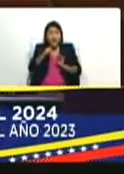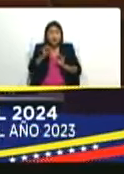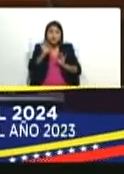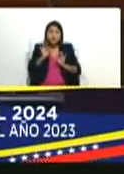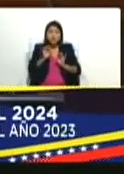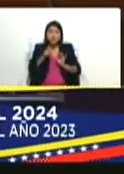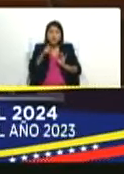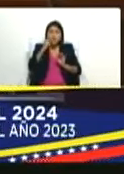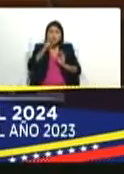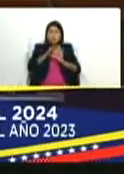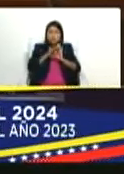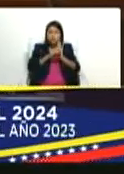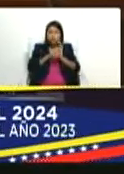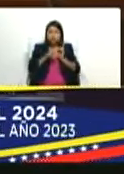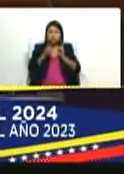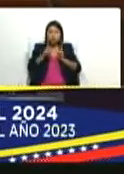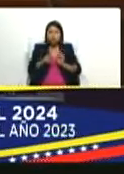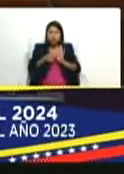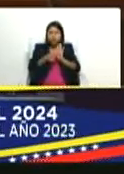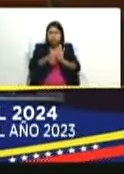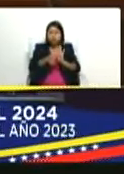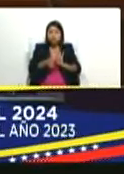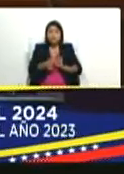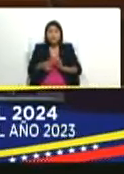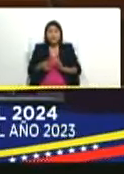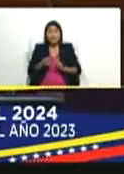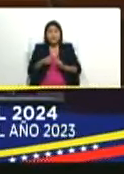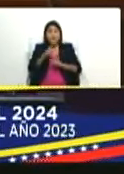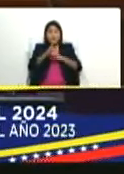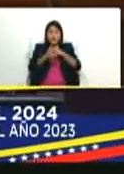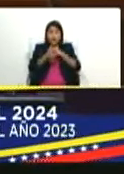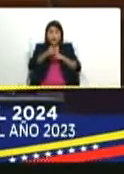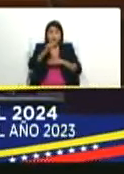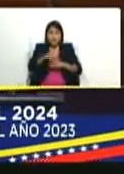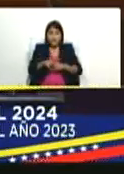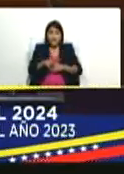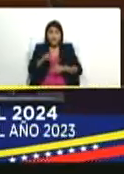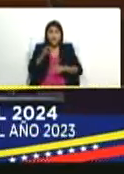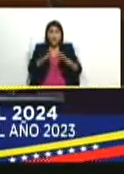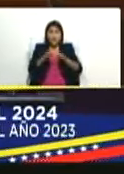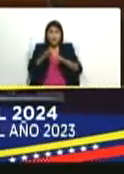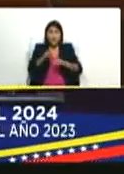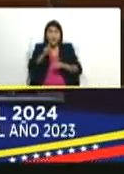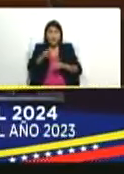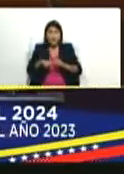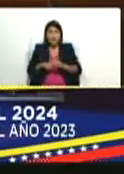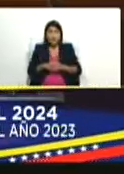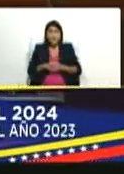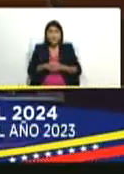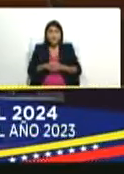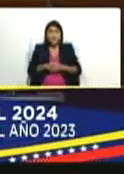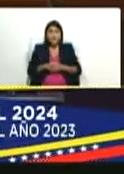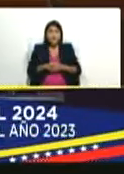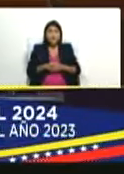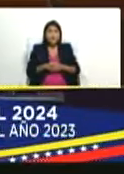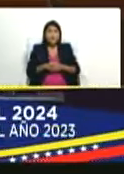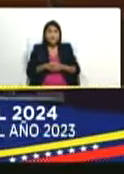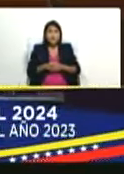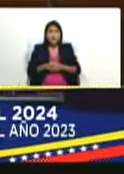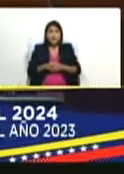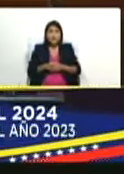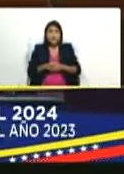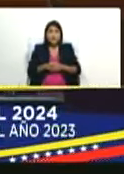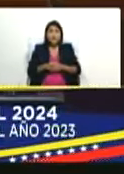el régimen disciplinario y sus garantías, así como el hecho tecnológico y la función jurisdiccional. A este tenor